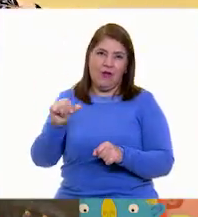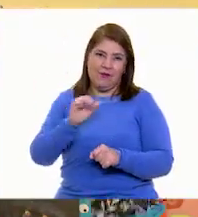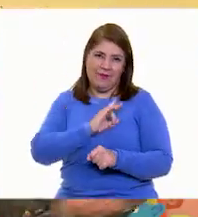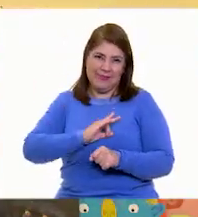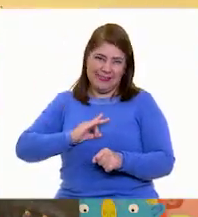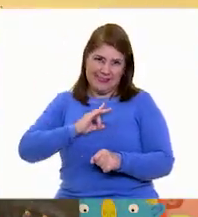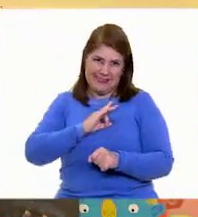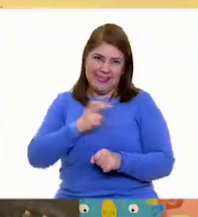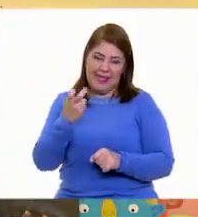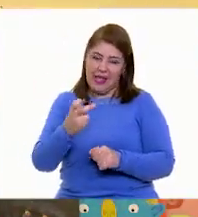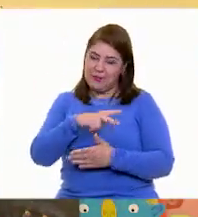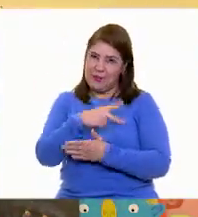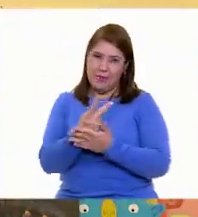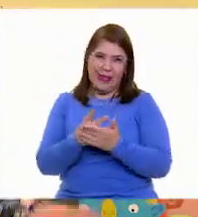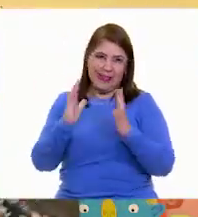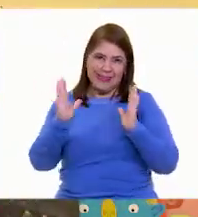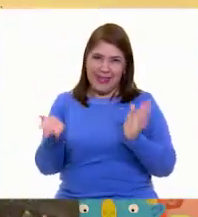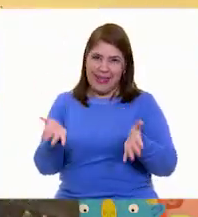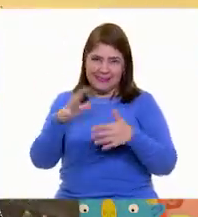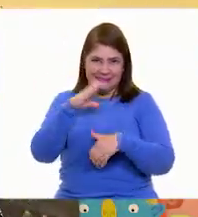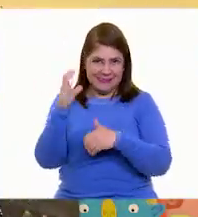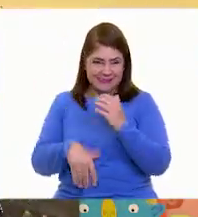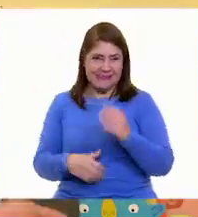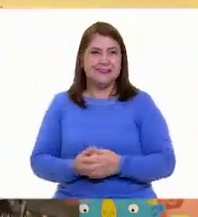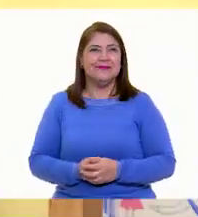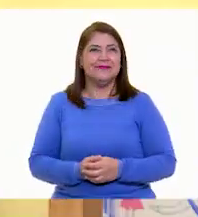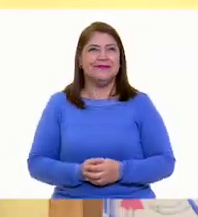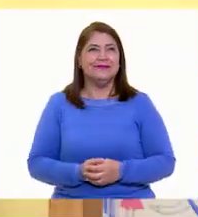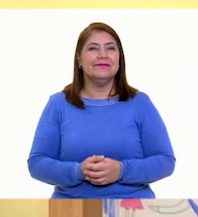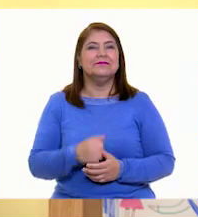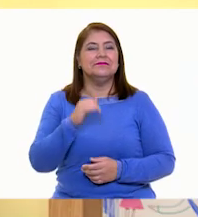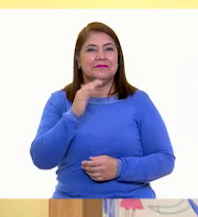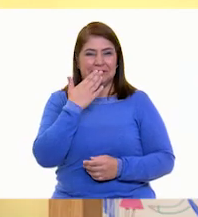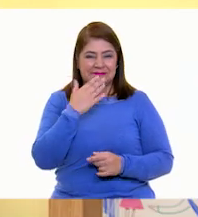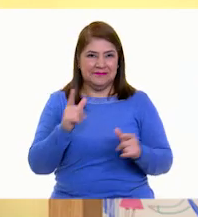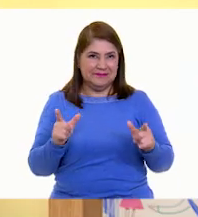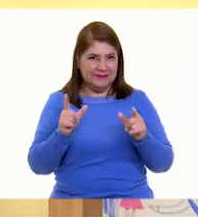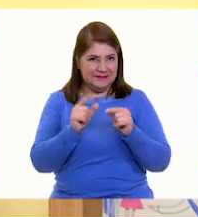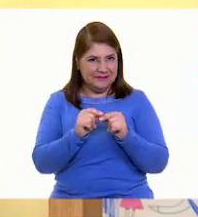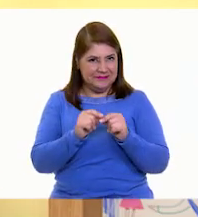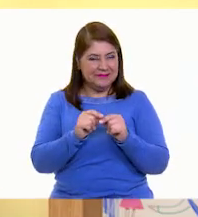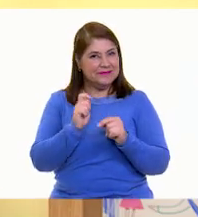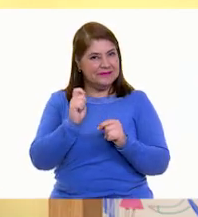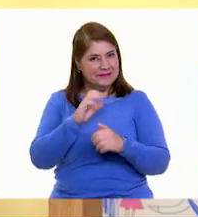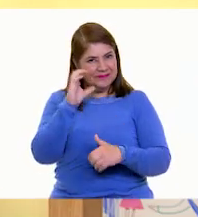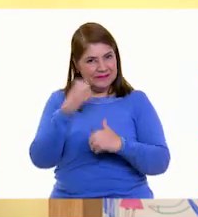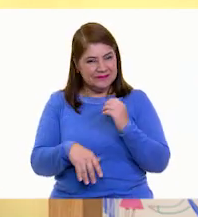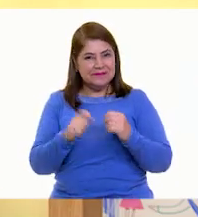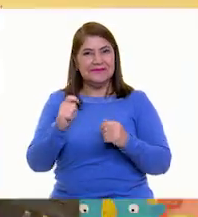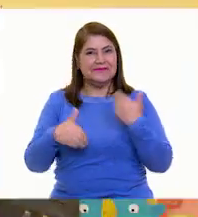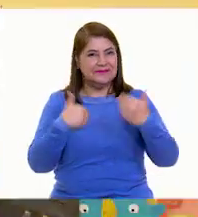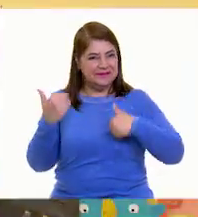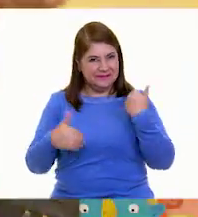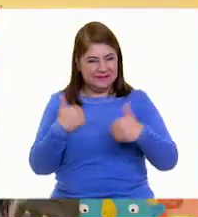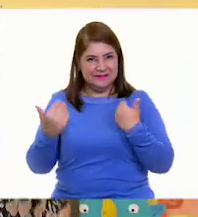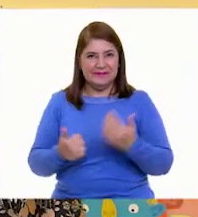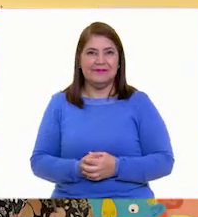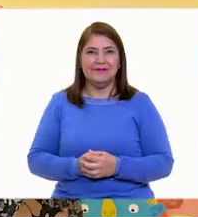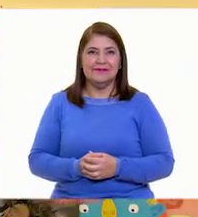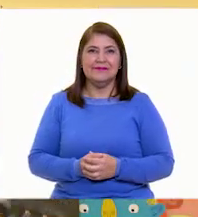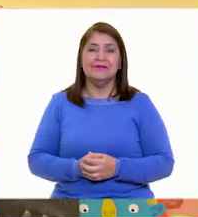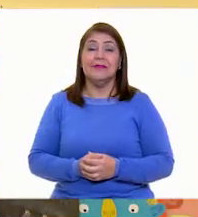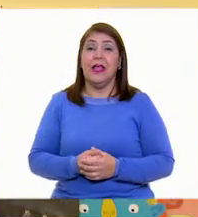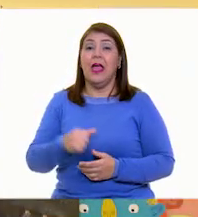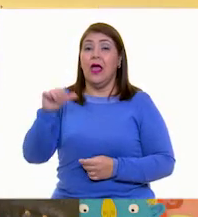colorado, este programa se ha terminado. Y colorín colorido, ha sido divertido. Es